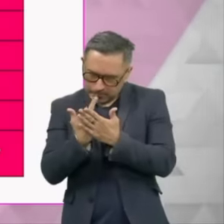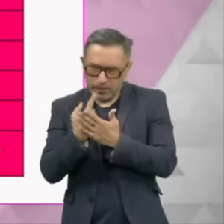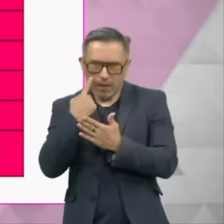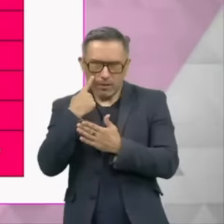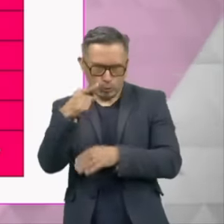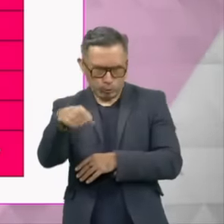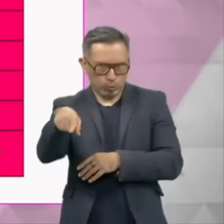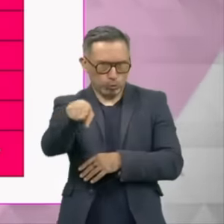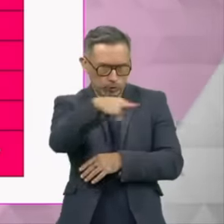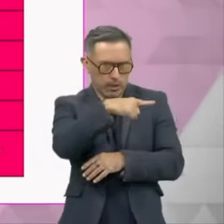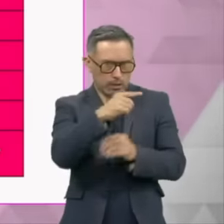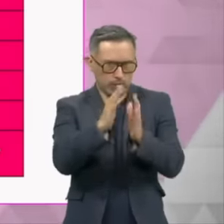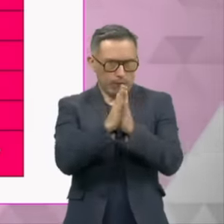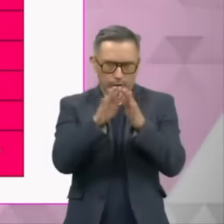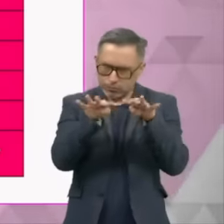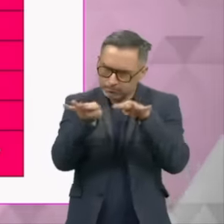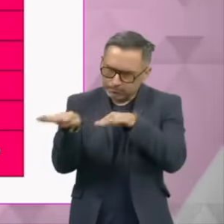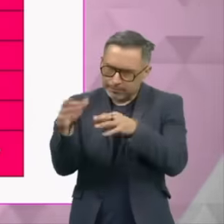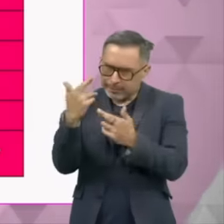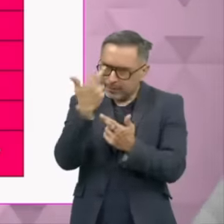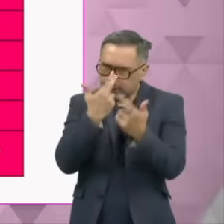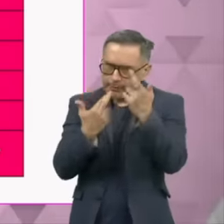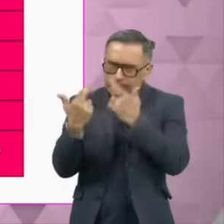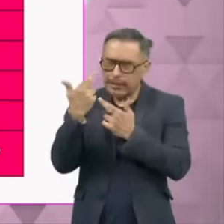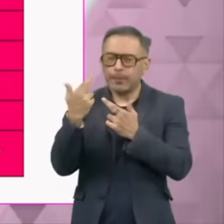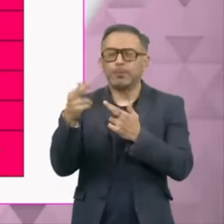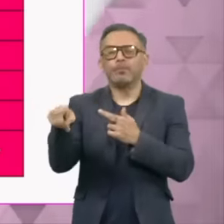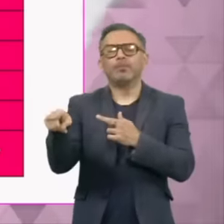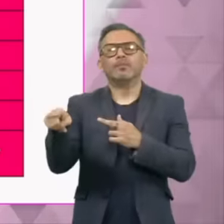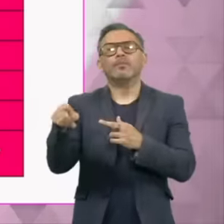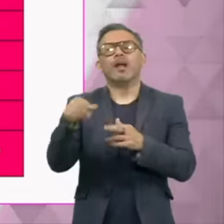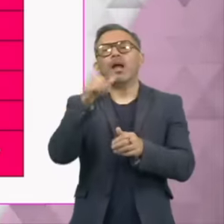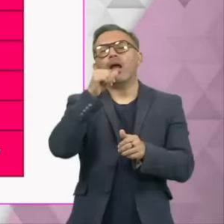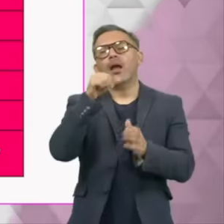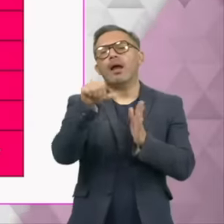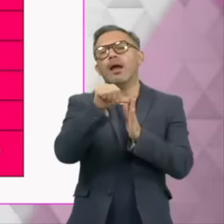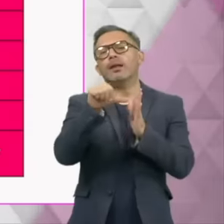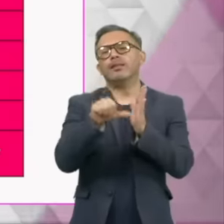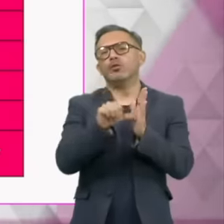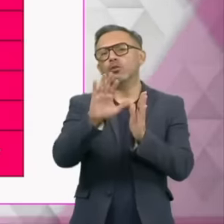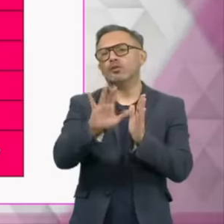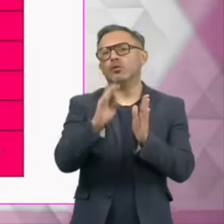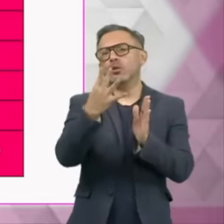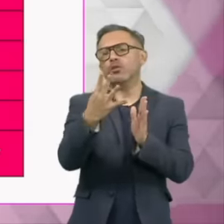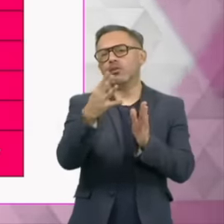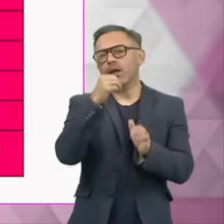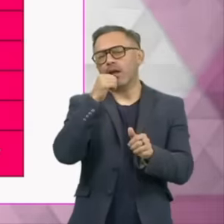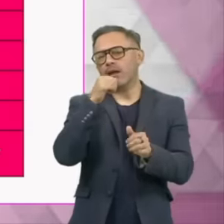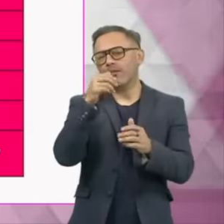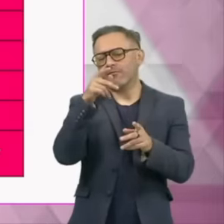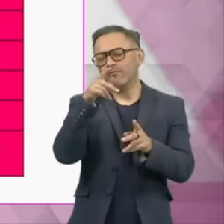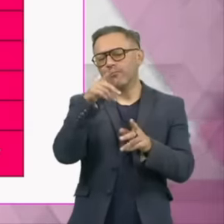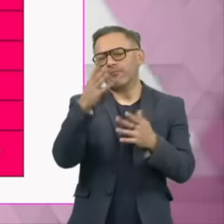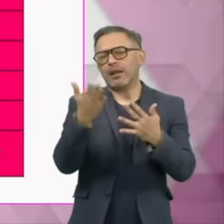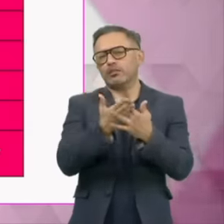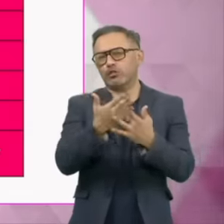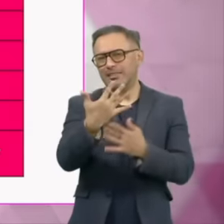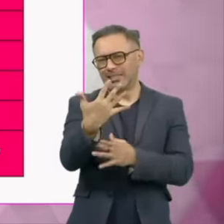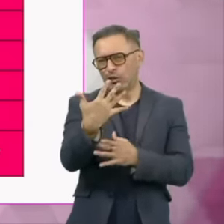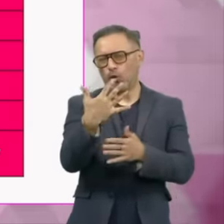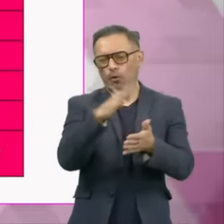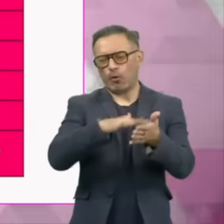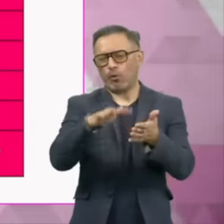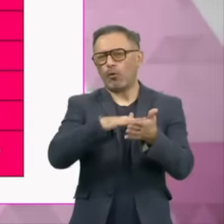de manera puntual lo que dice la fracción 5 del artículo 54. En una traducción, en